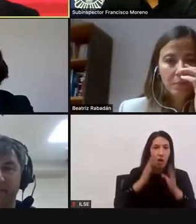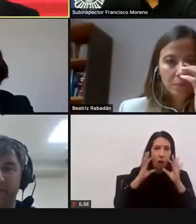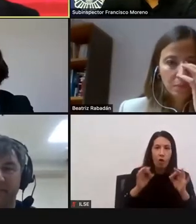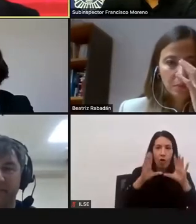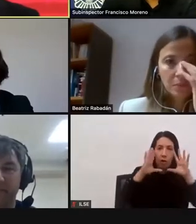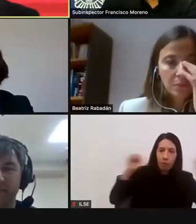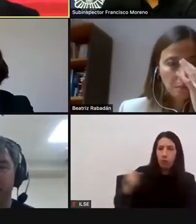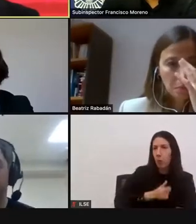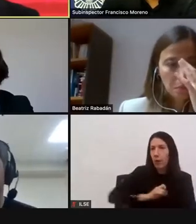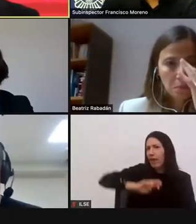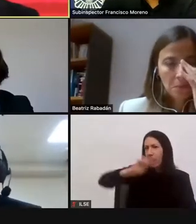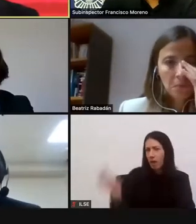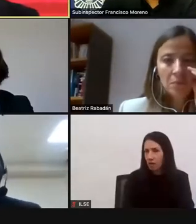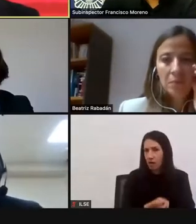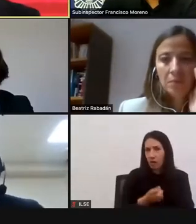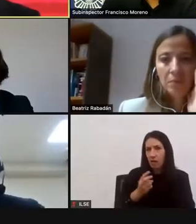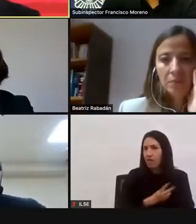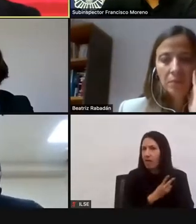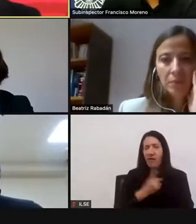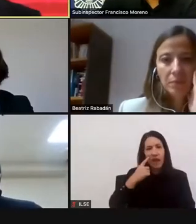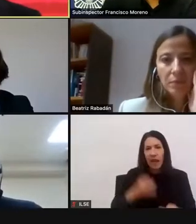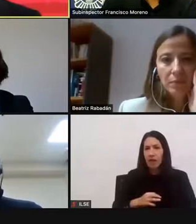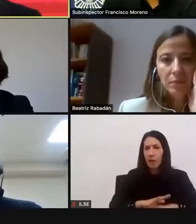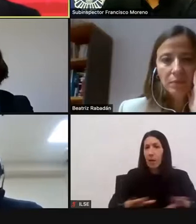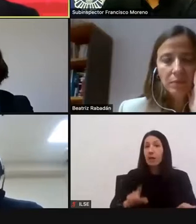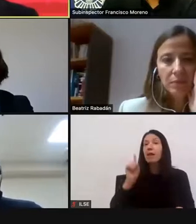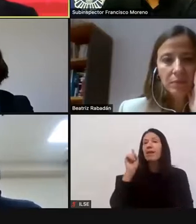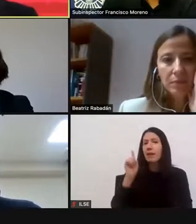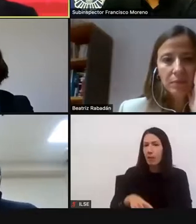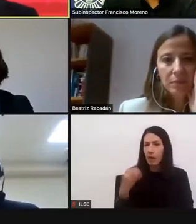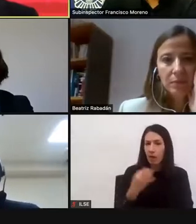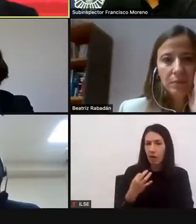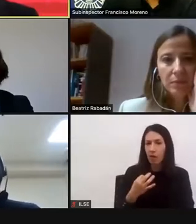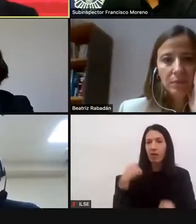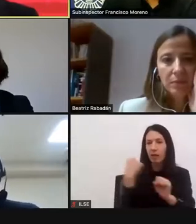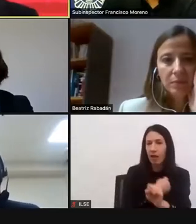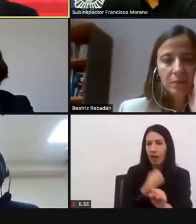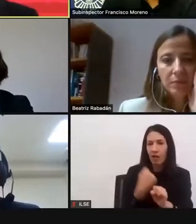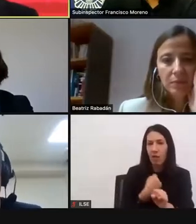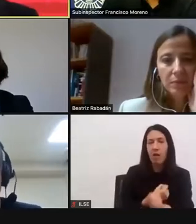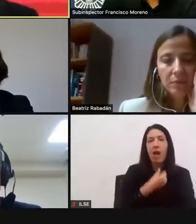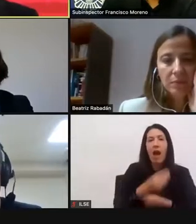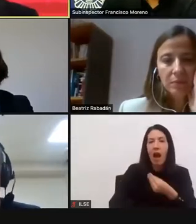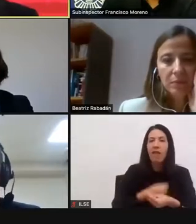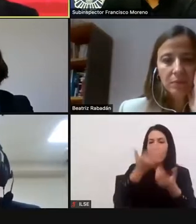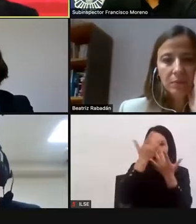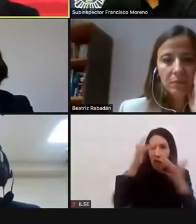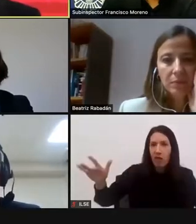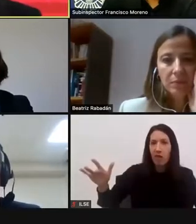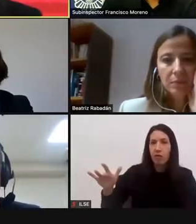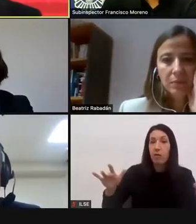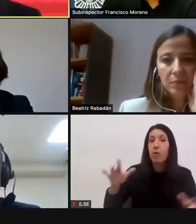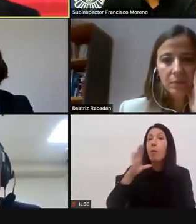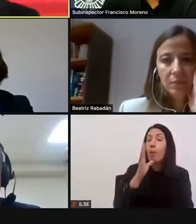de seguridad del Estado reprimiéndolo, sino también el trabajo que realizan de concienciación, porque